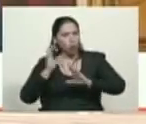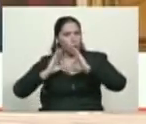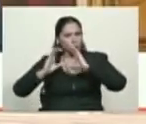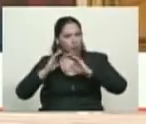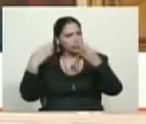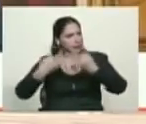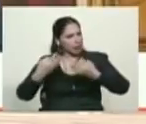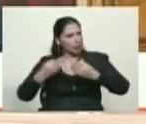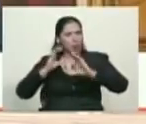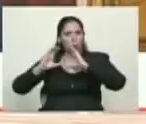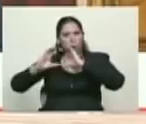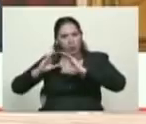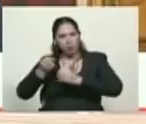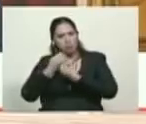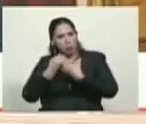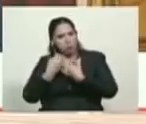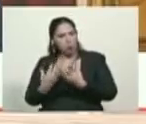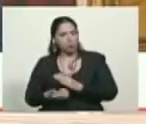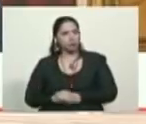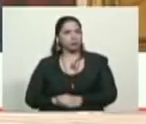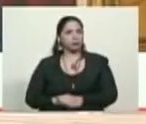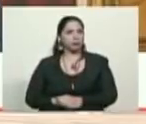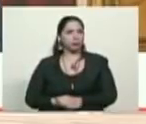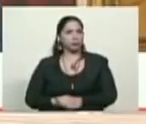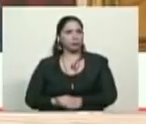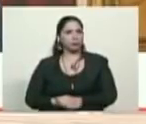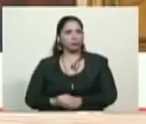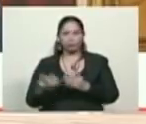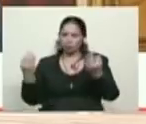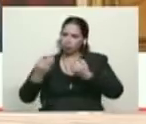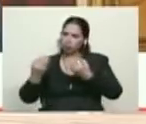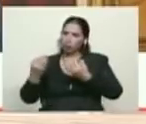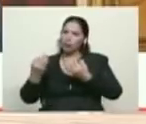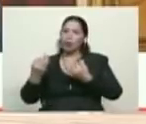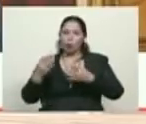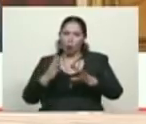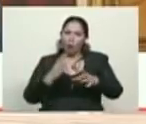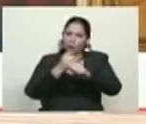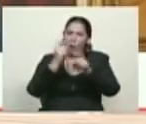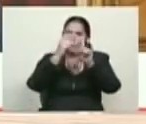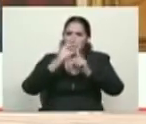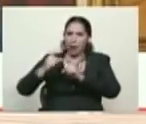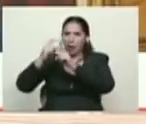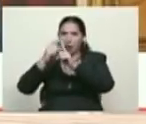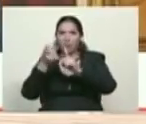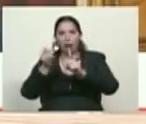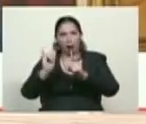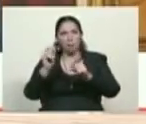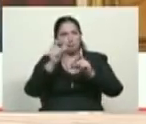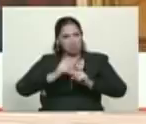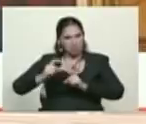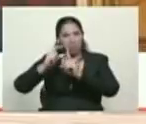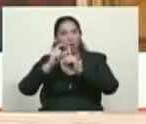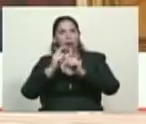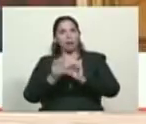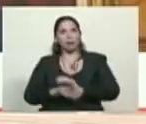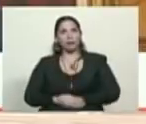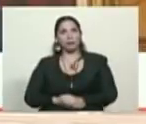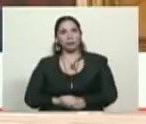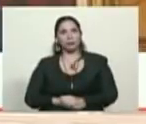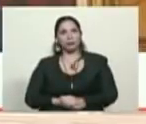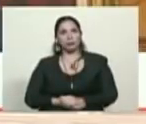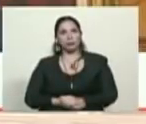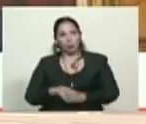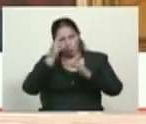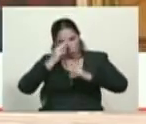es bueno conversar. Siempre creo en la palabra, cuando hay palabra. Cuando hay